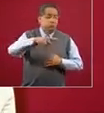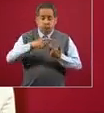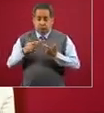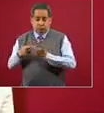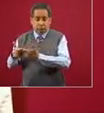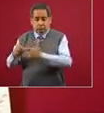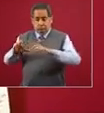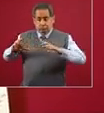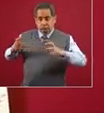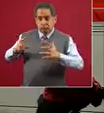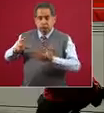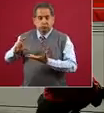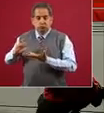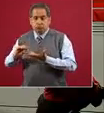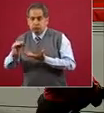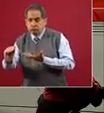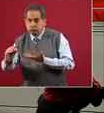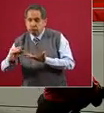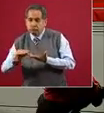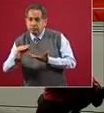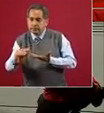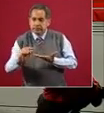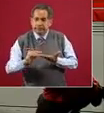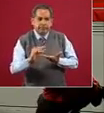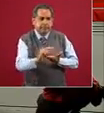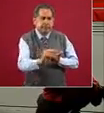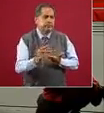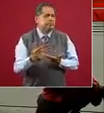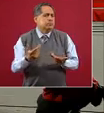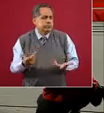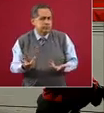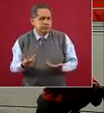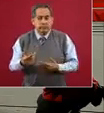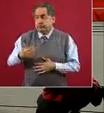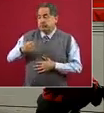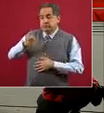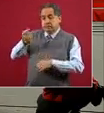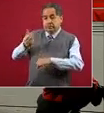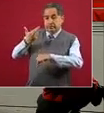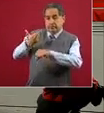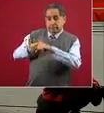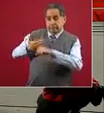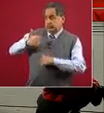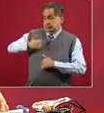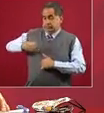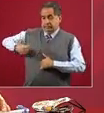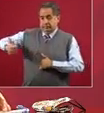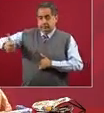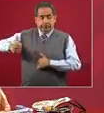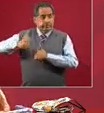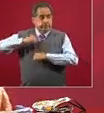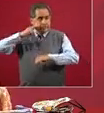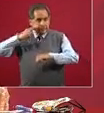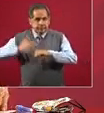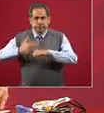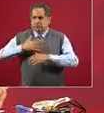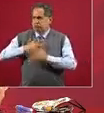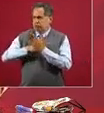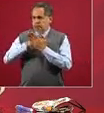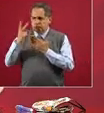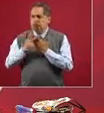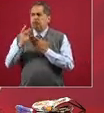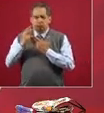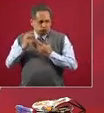y cómo cada una de los responsables y de las secretarías que tienen a su cargo estos